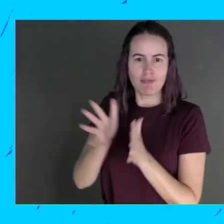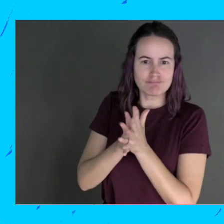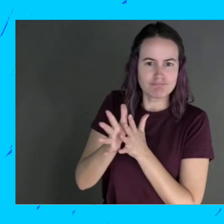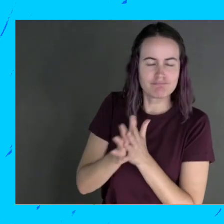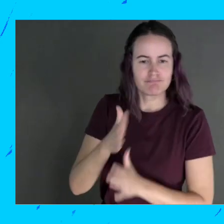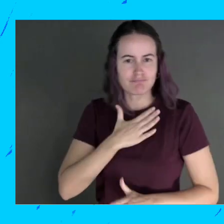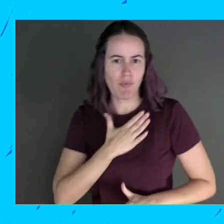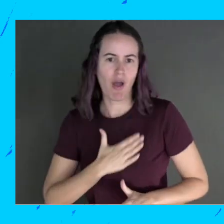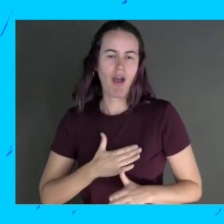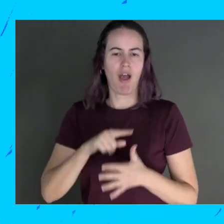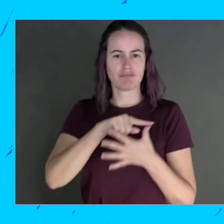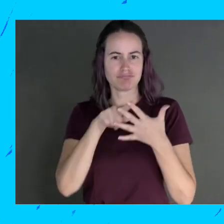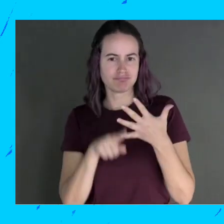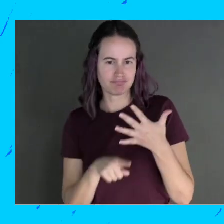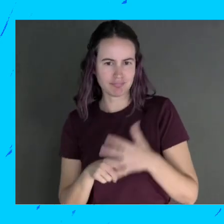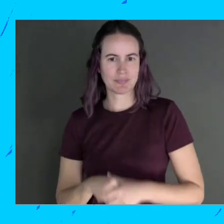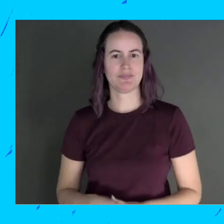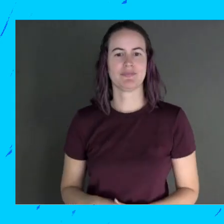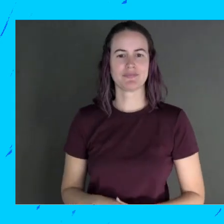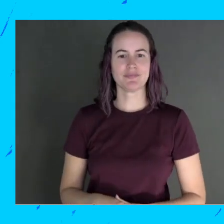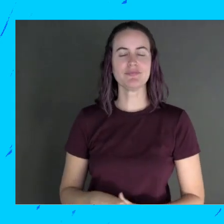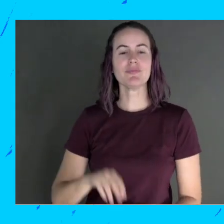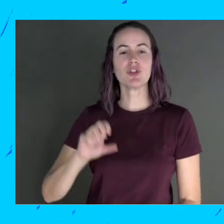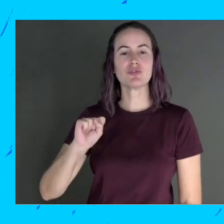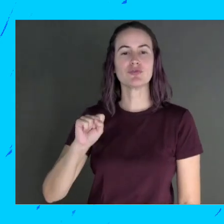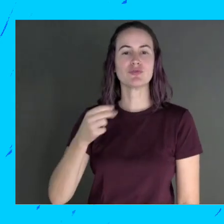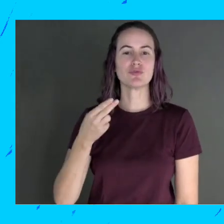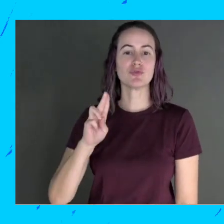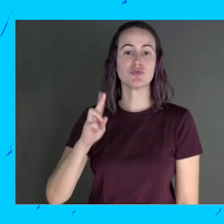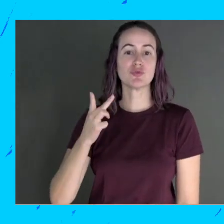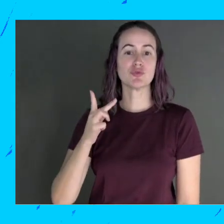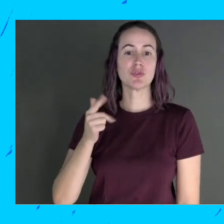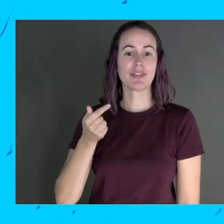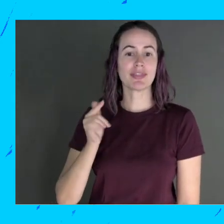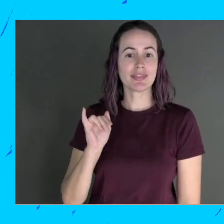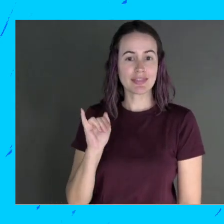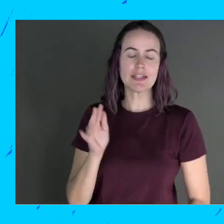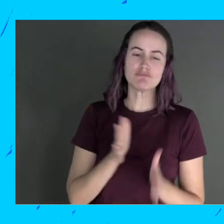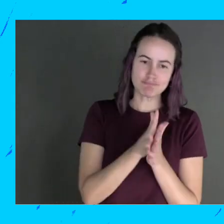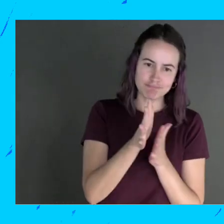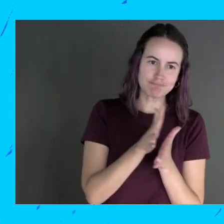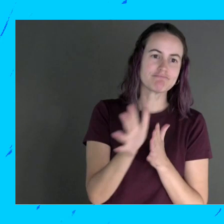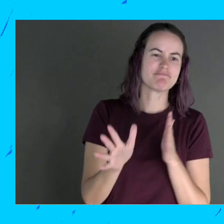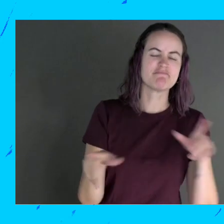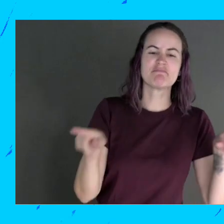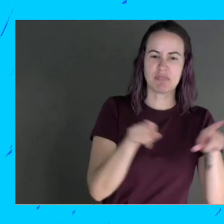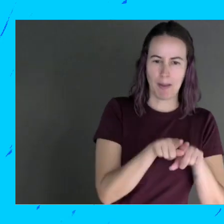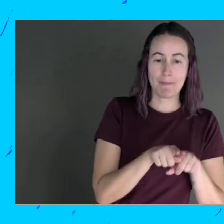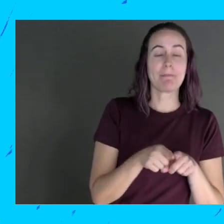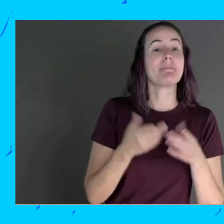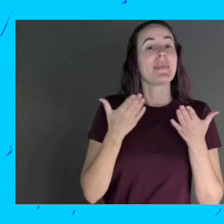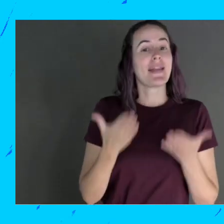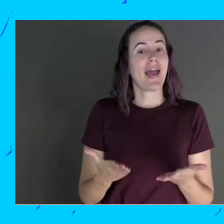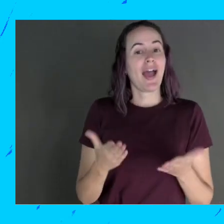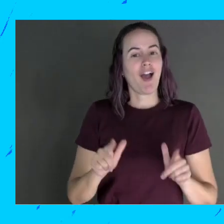participado en el proceso. Escuchamos algunas historias